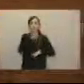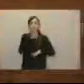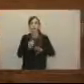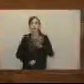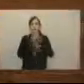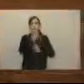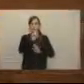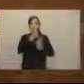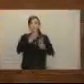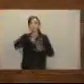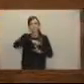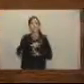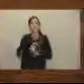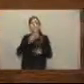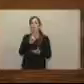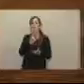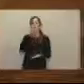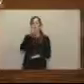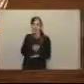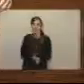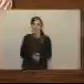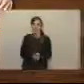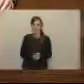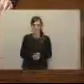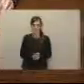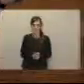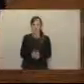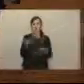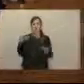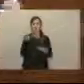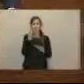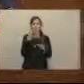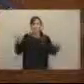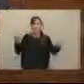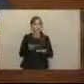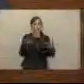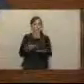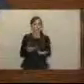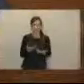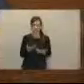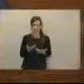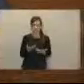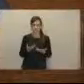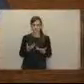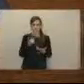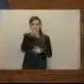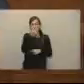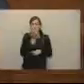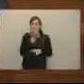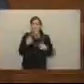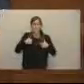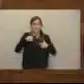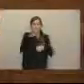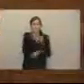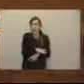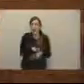Pero les insistimos, señorías, la necesidad es urgente. Necesitamos poner fin a la mala imagen que actualmente tiene el ERA.